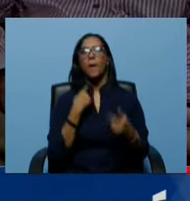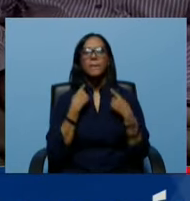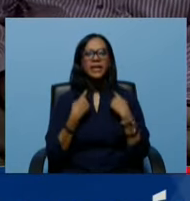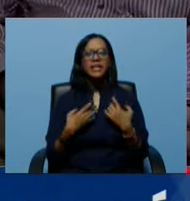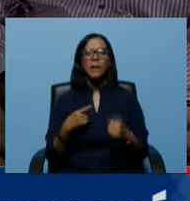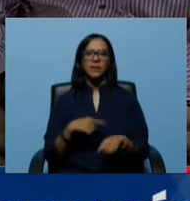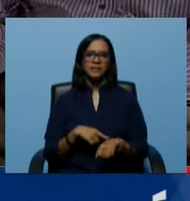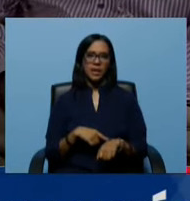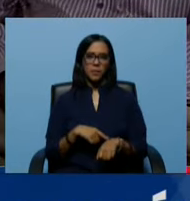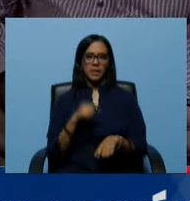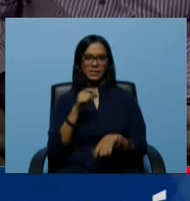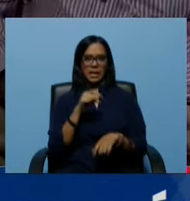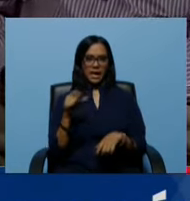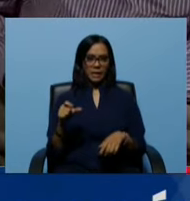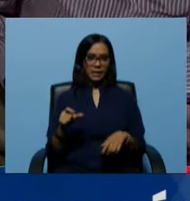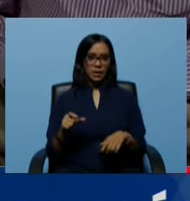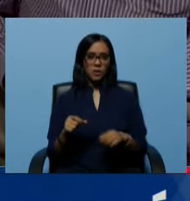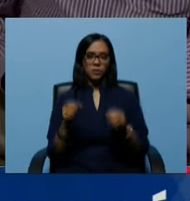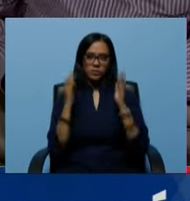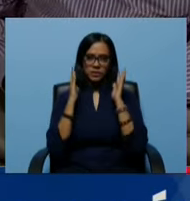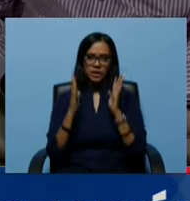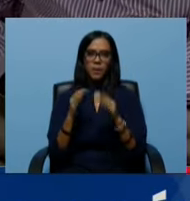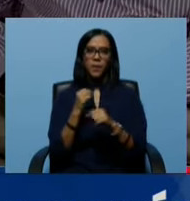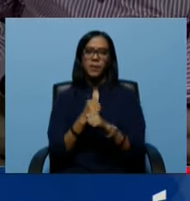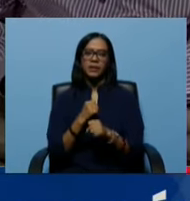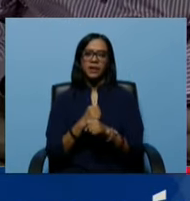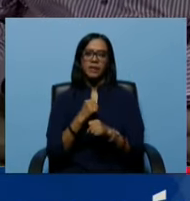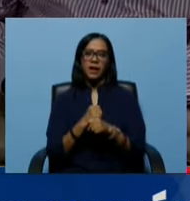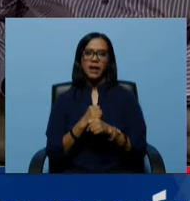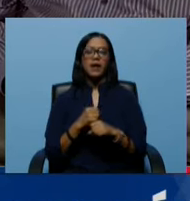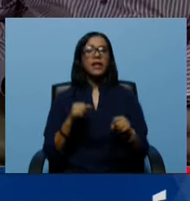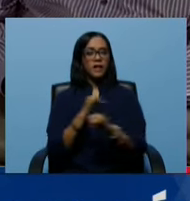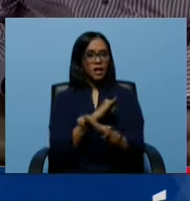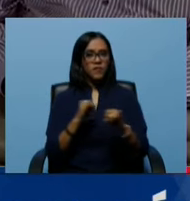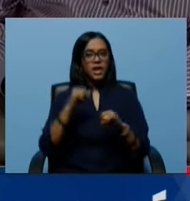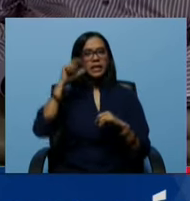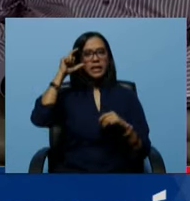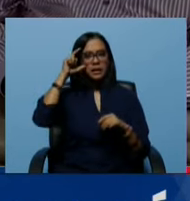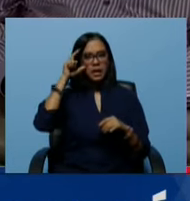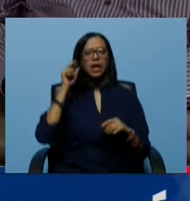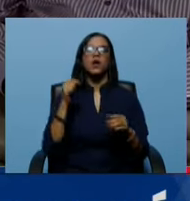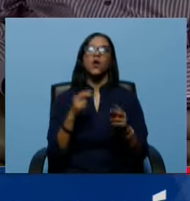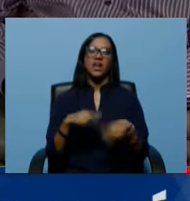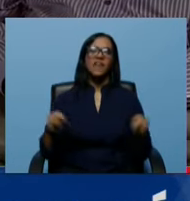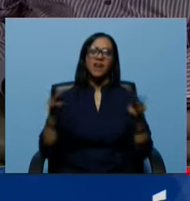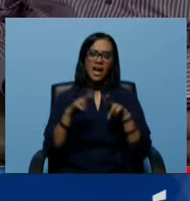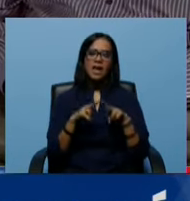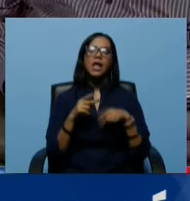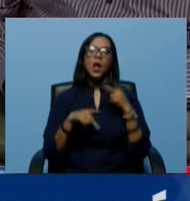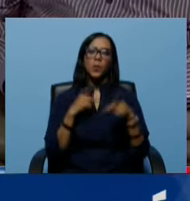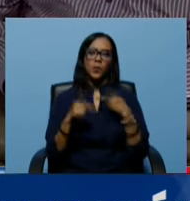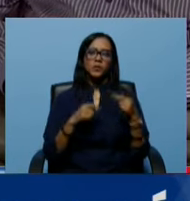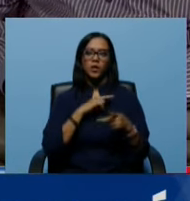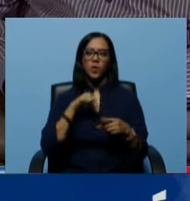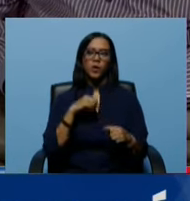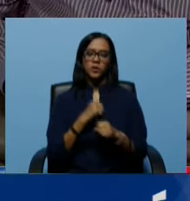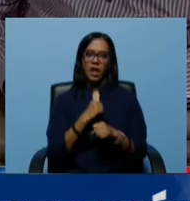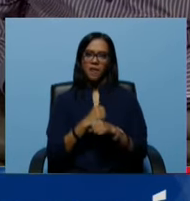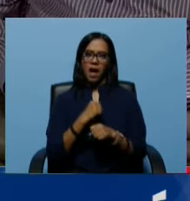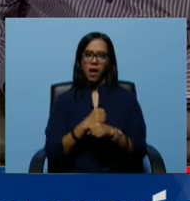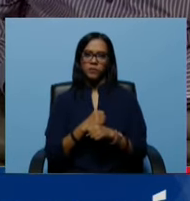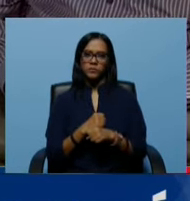tiempo en esa gente. Concentrémonos en trabajar, que al final del día lo que vale es el producto de nuestro trabajo.